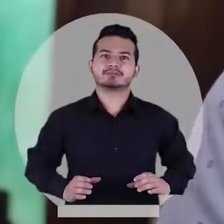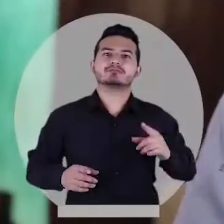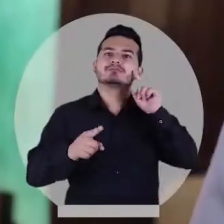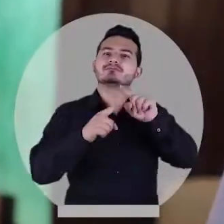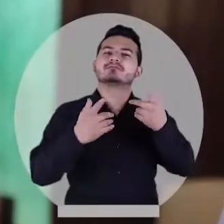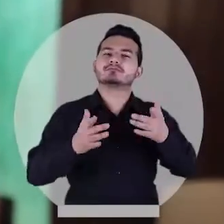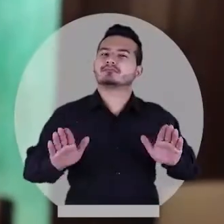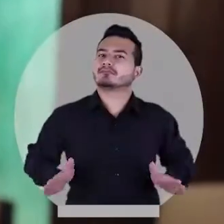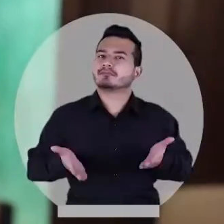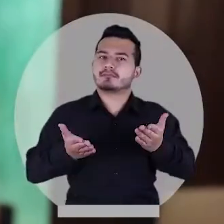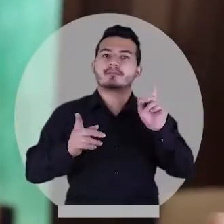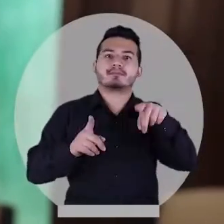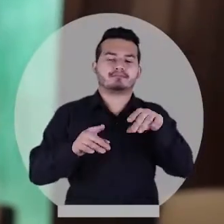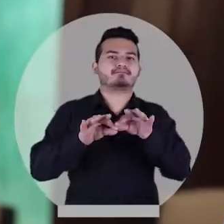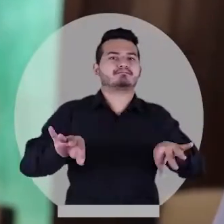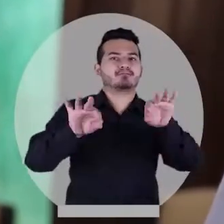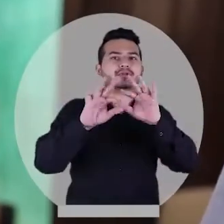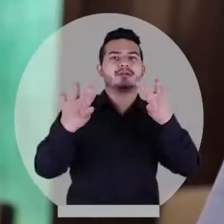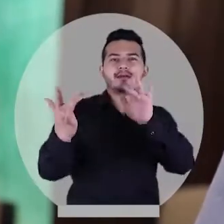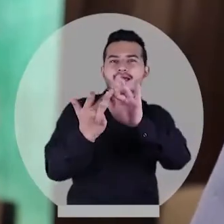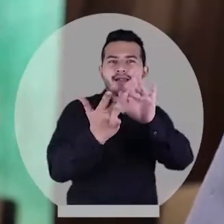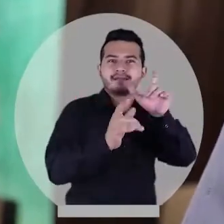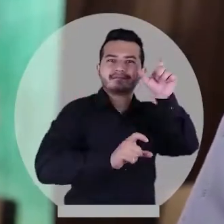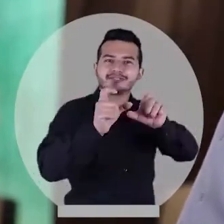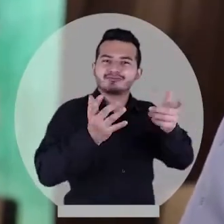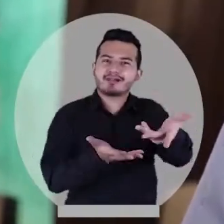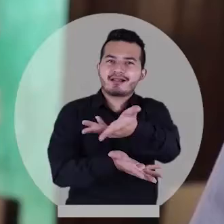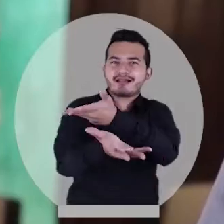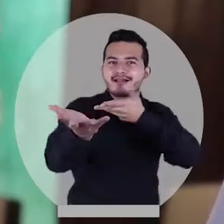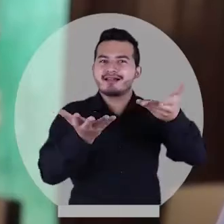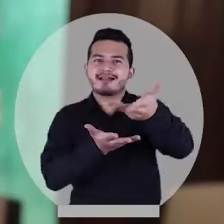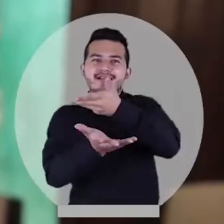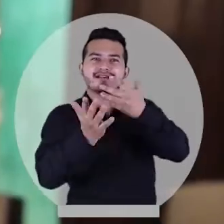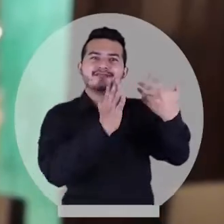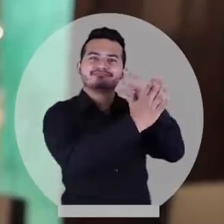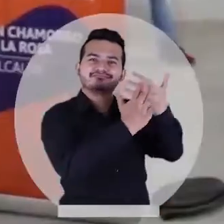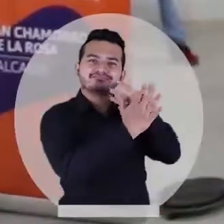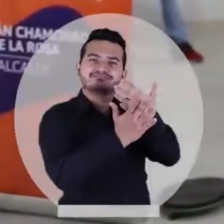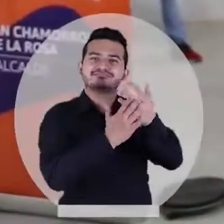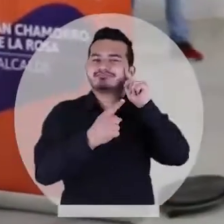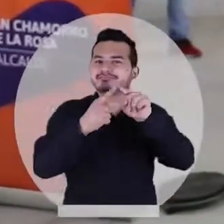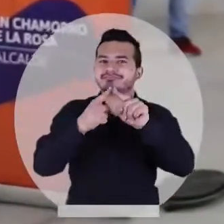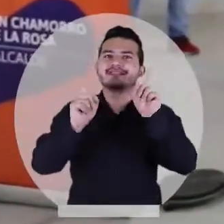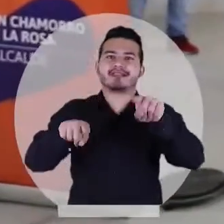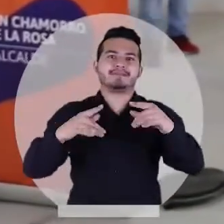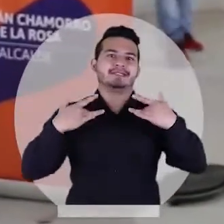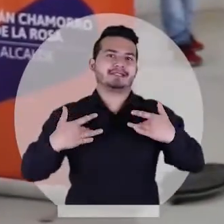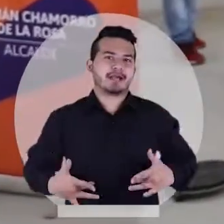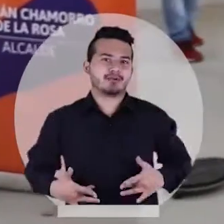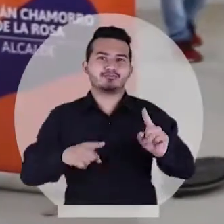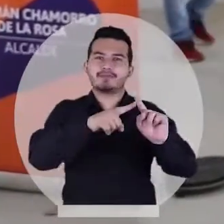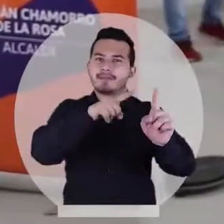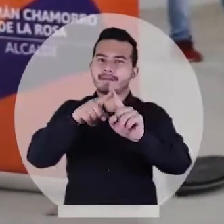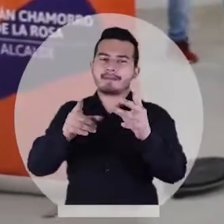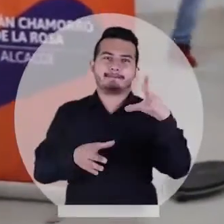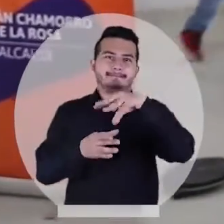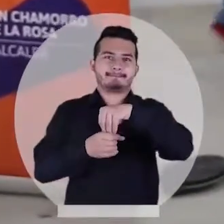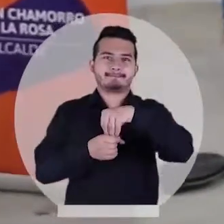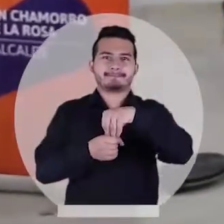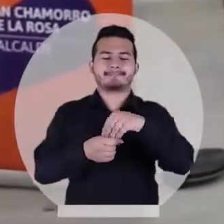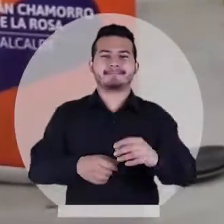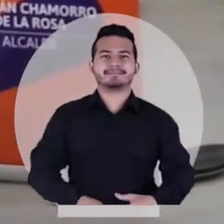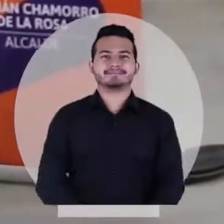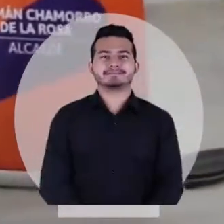tema físico, comparten con otras personas, verifican temas de que les pueden ser útiles en